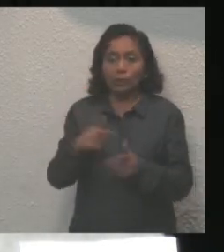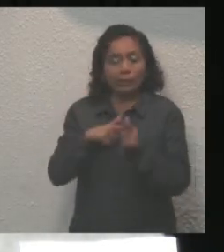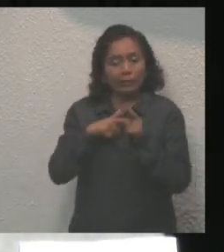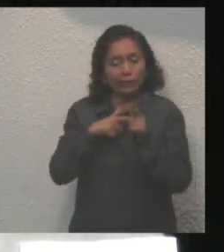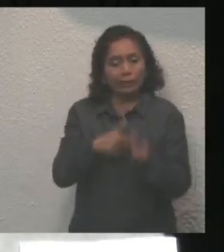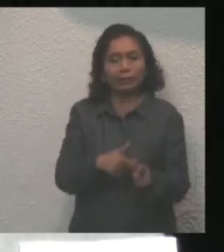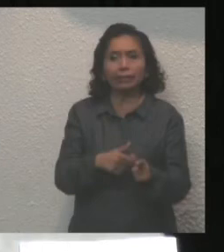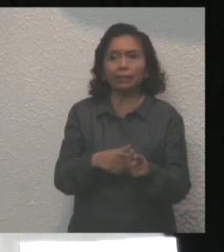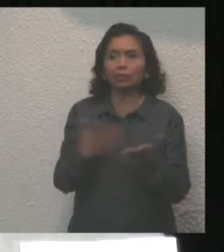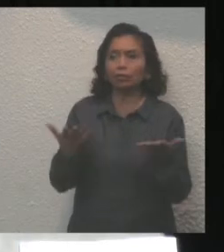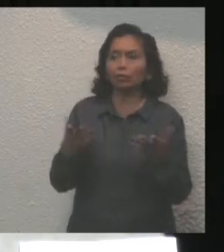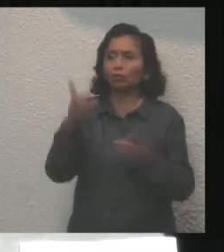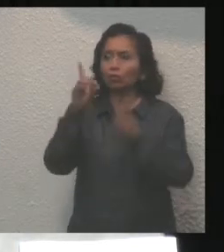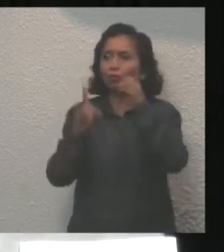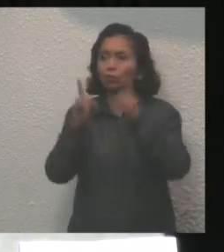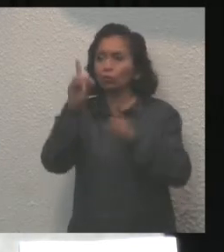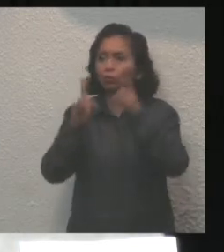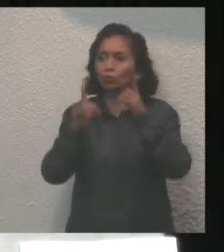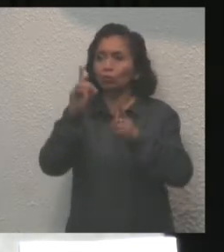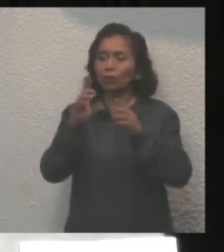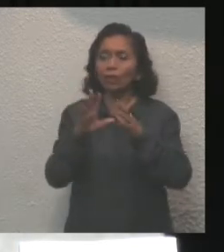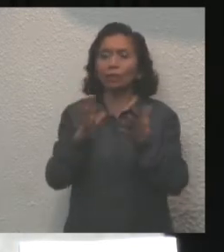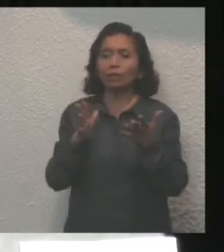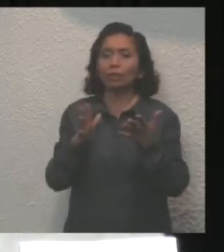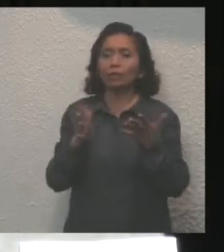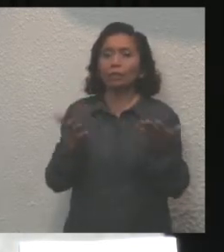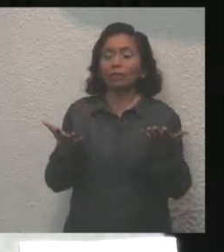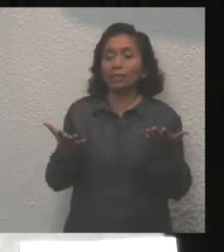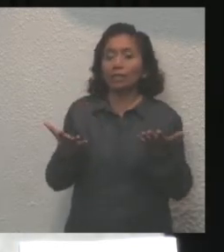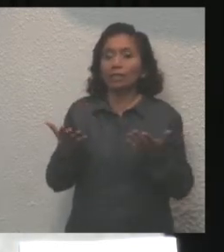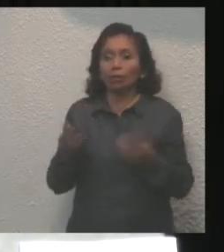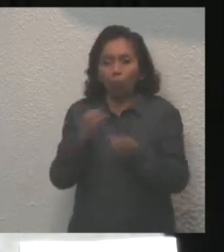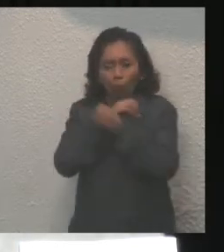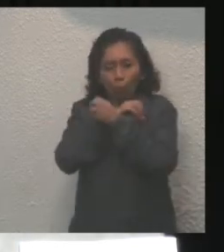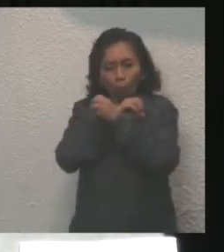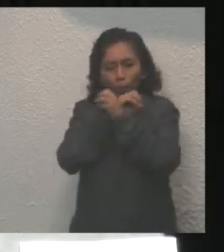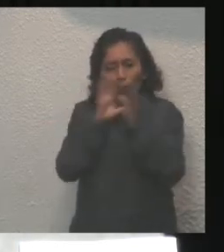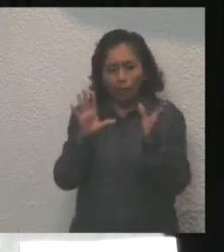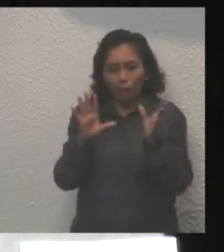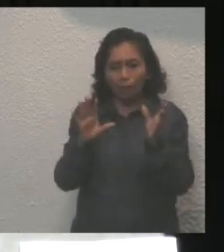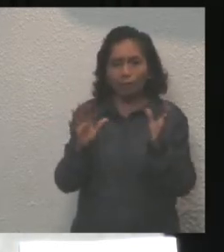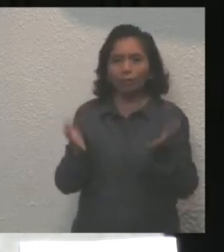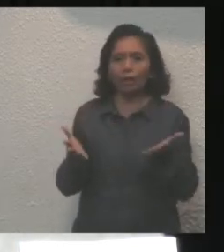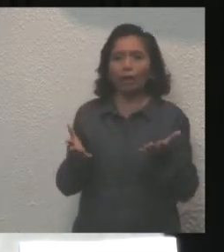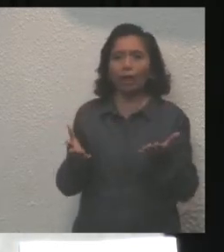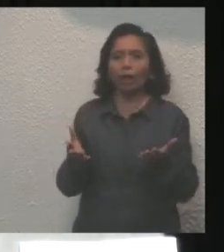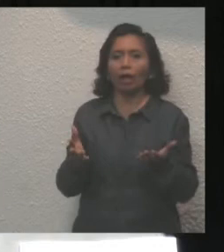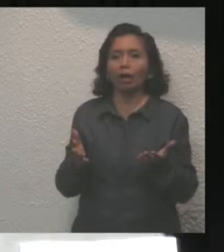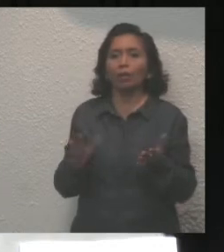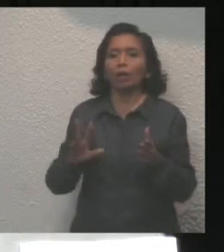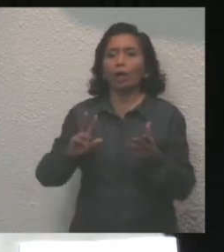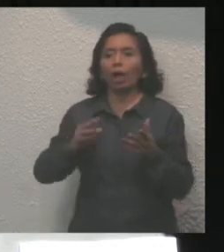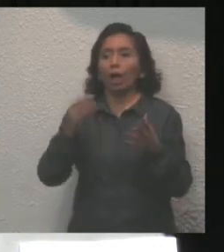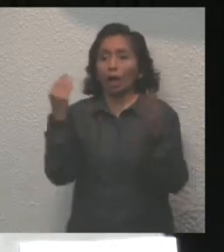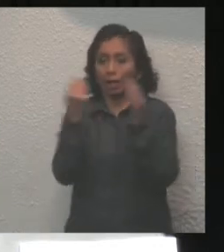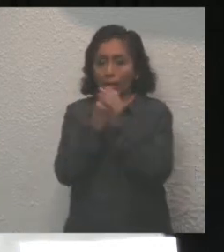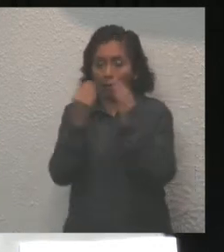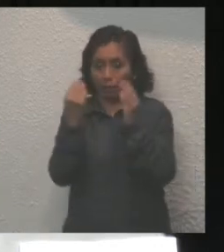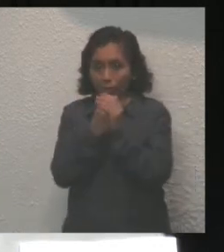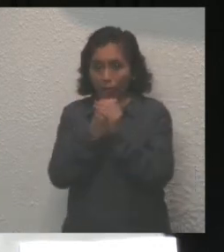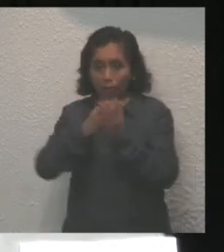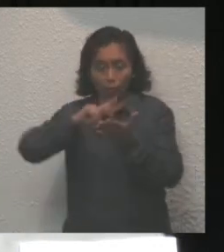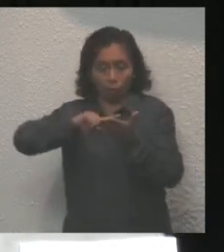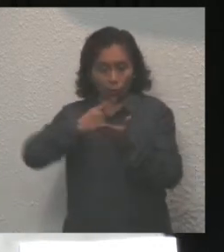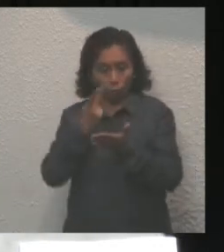con incertidumbre de contar con garantías claras para un debido regreso a clase, y